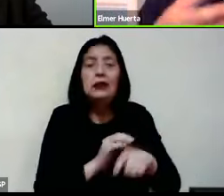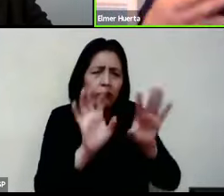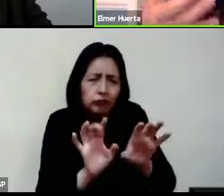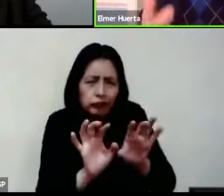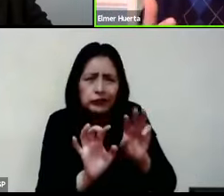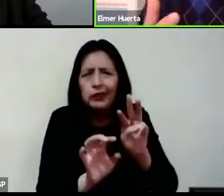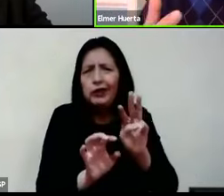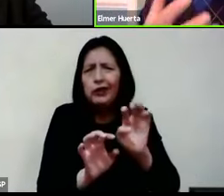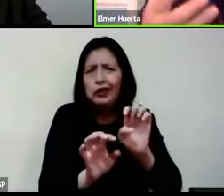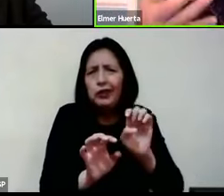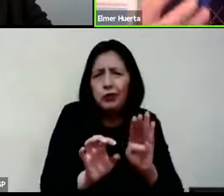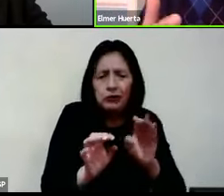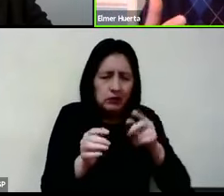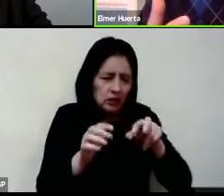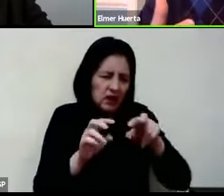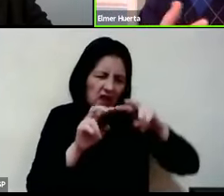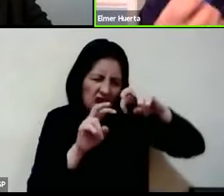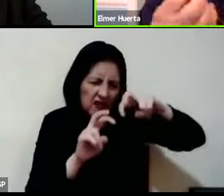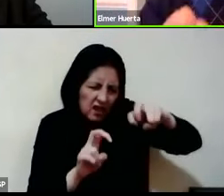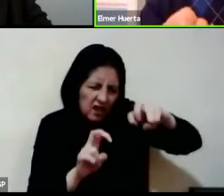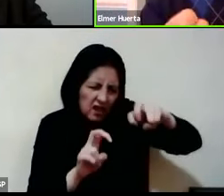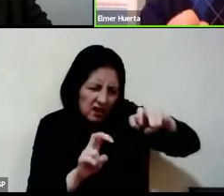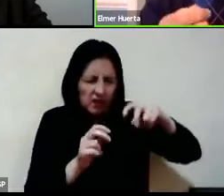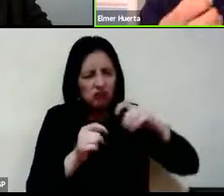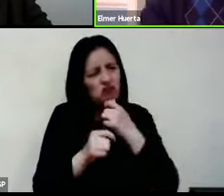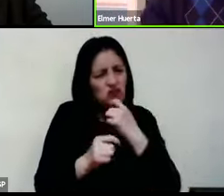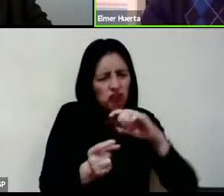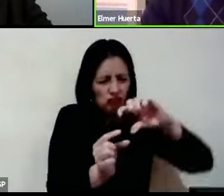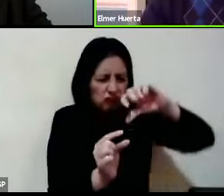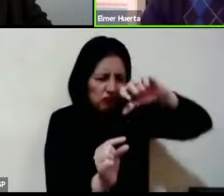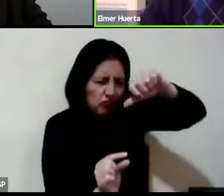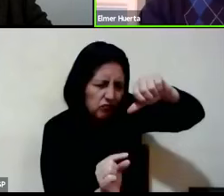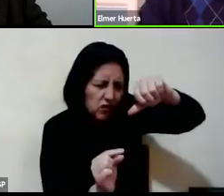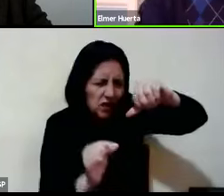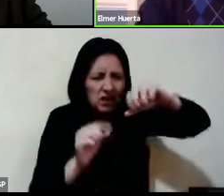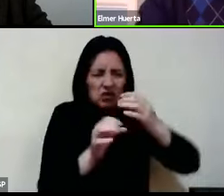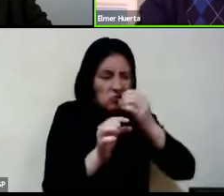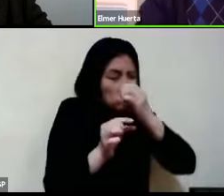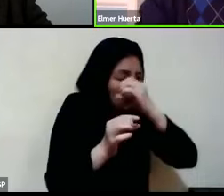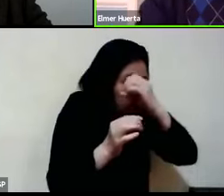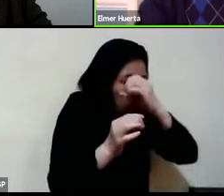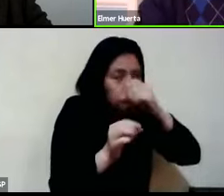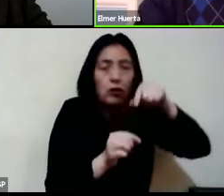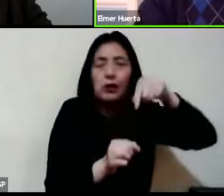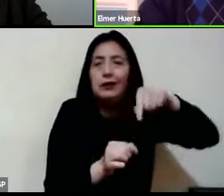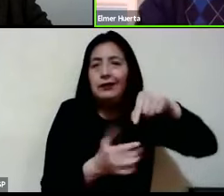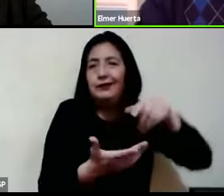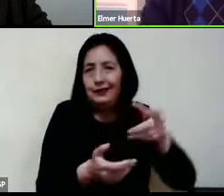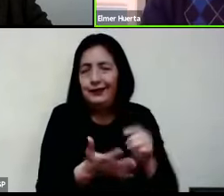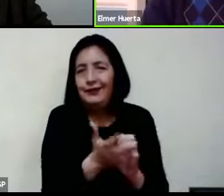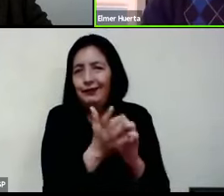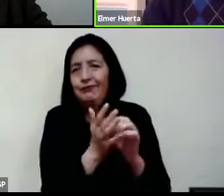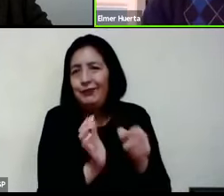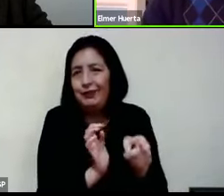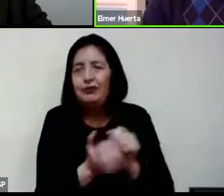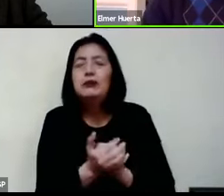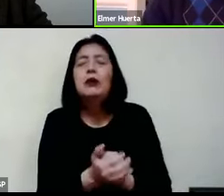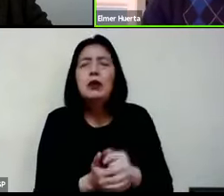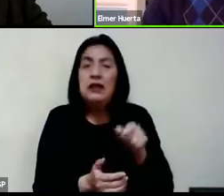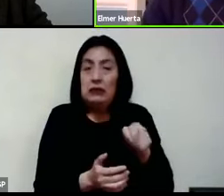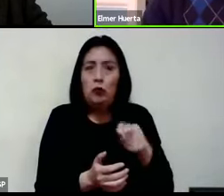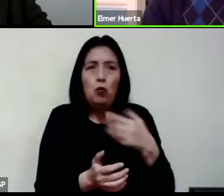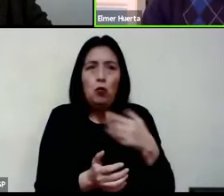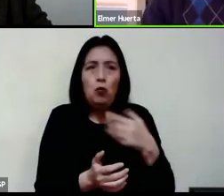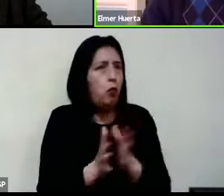y analizar, examinar el genoma de este virus. Eso fue